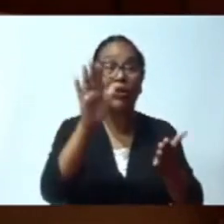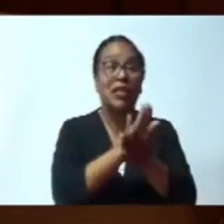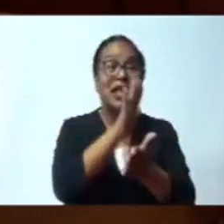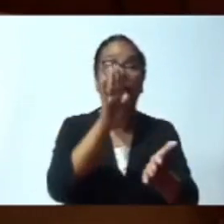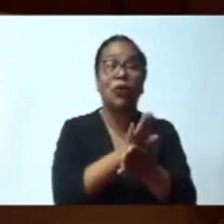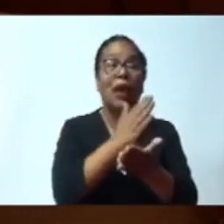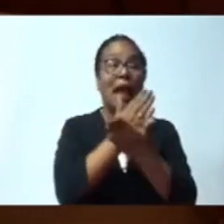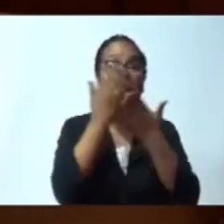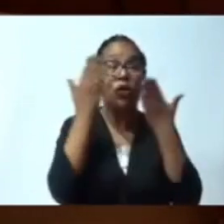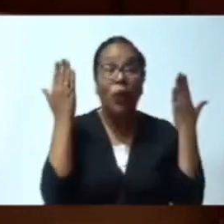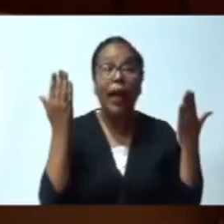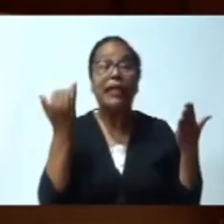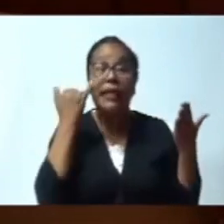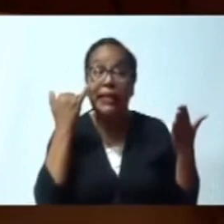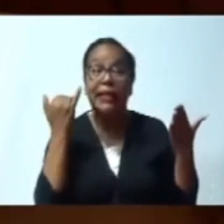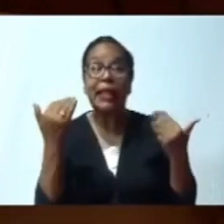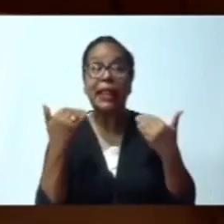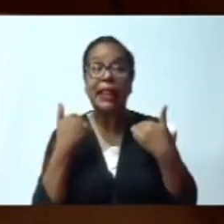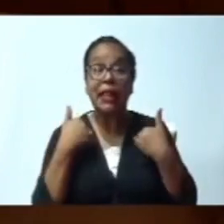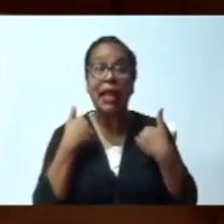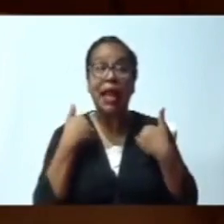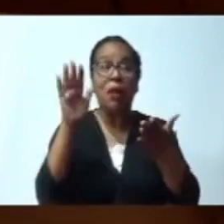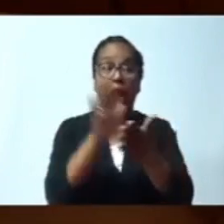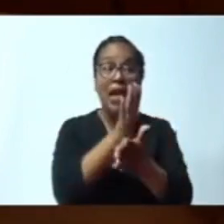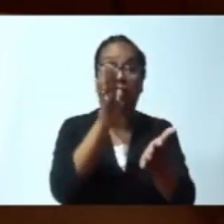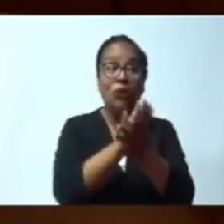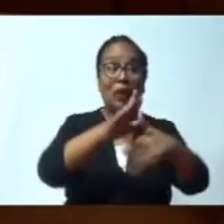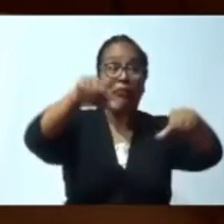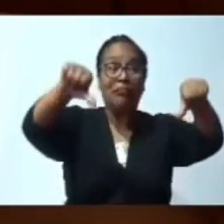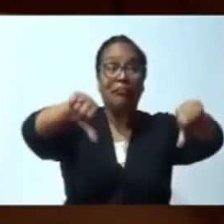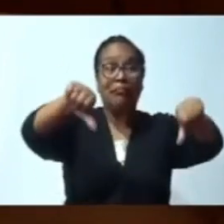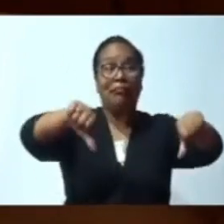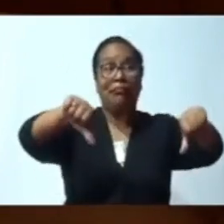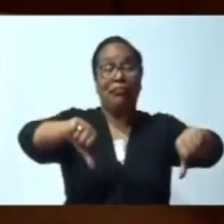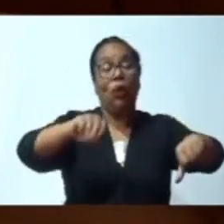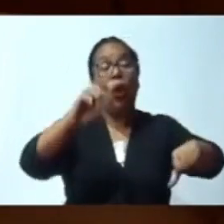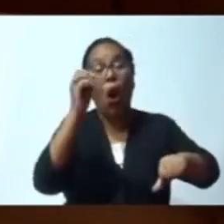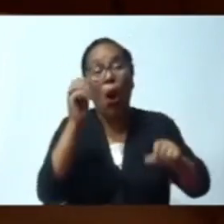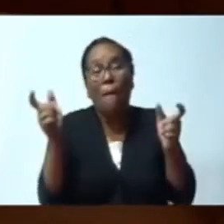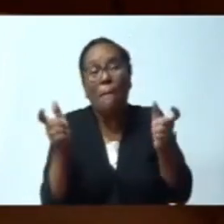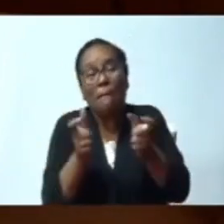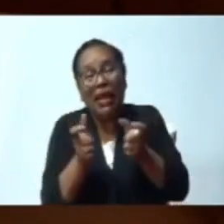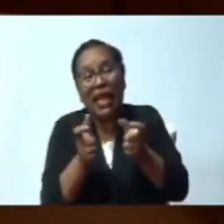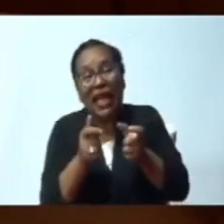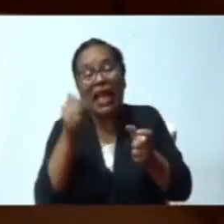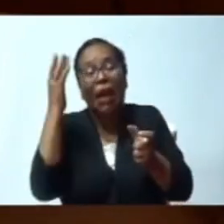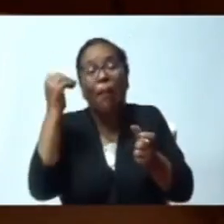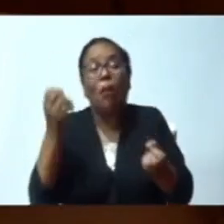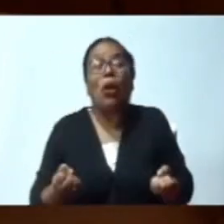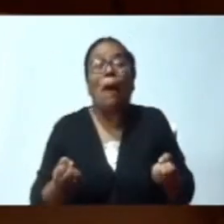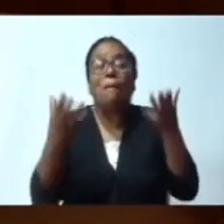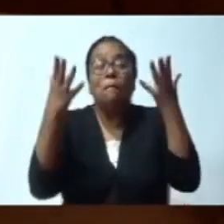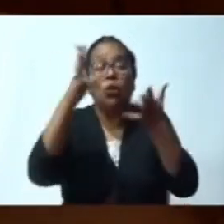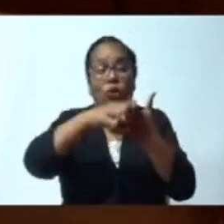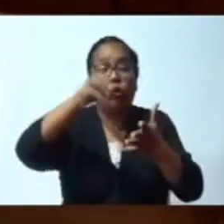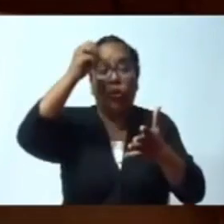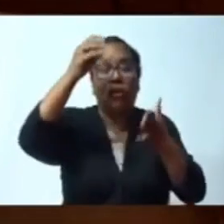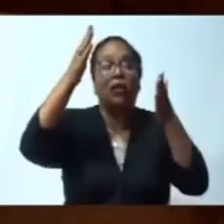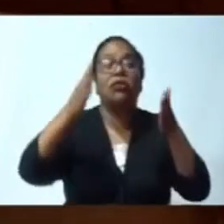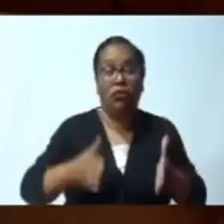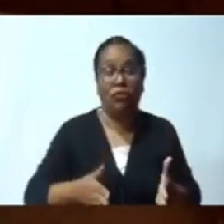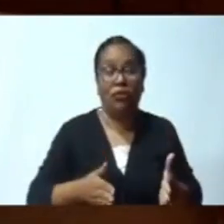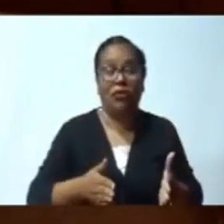malas condiciones y otras han resultado muy pequeñas para alojar la cantidad de estudiantes que hay. Y esto tiene que